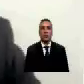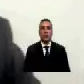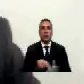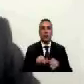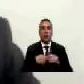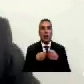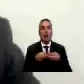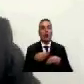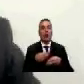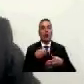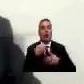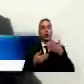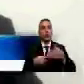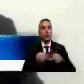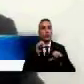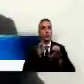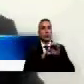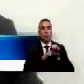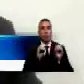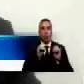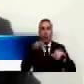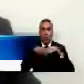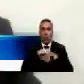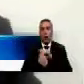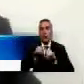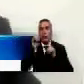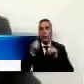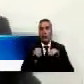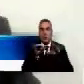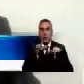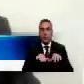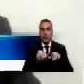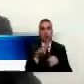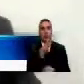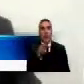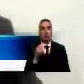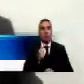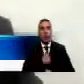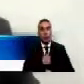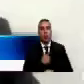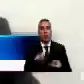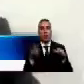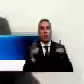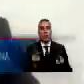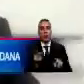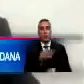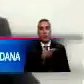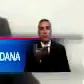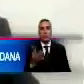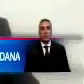los procesos del Consejo de Participación, se hackee las cuentas de la web institucional y también